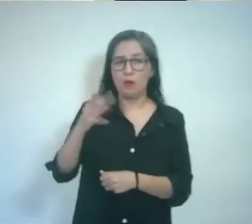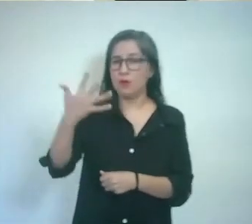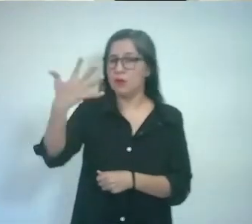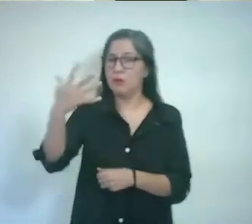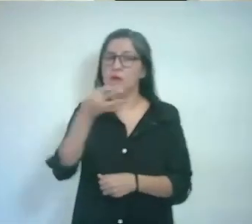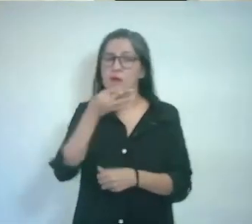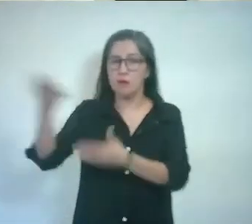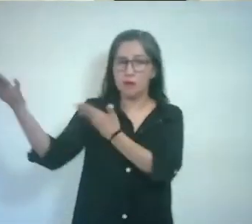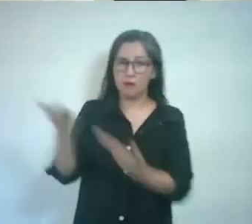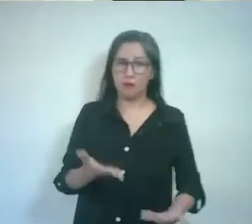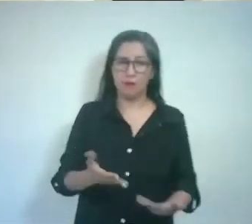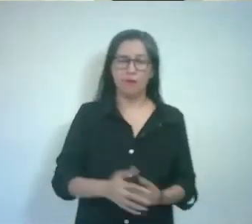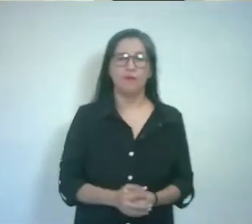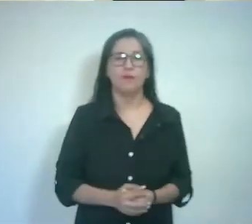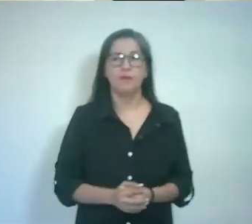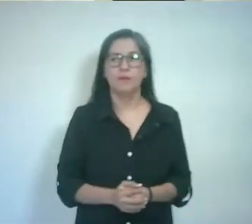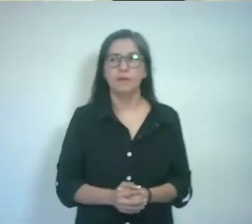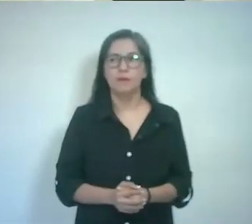6:45. Bienvenida.